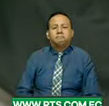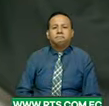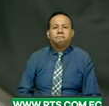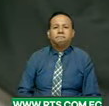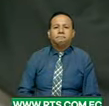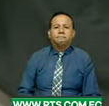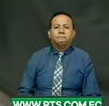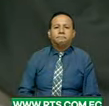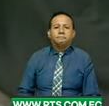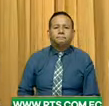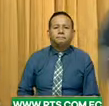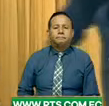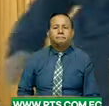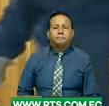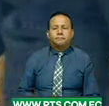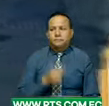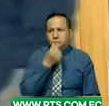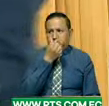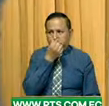Informó Caterine Aguirre.